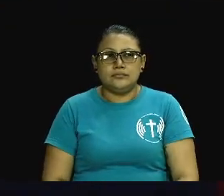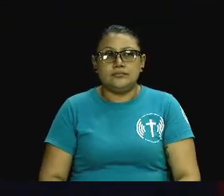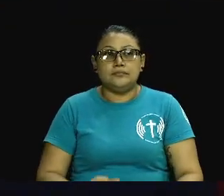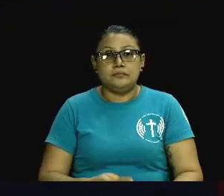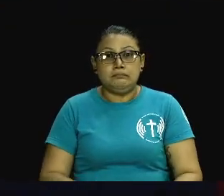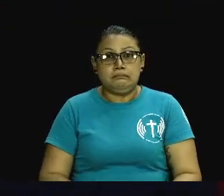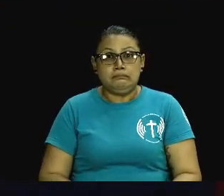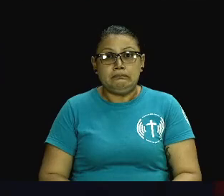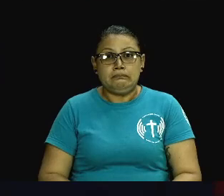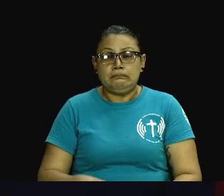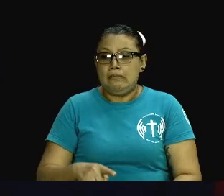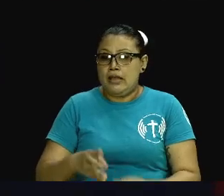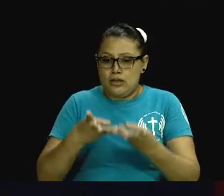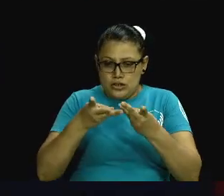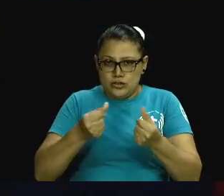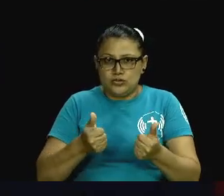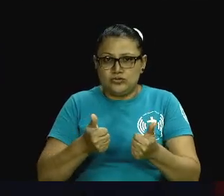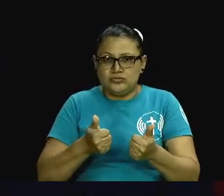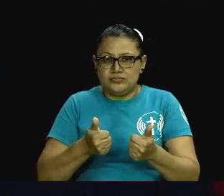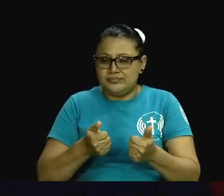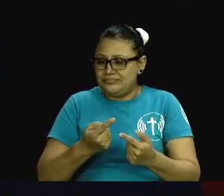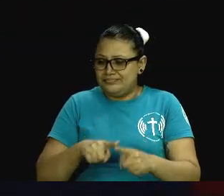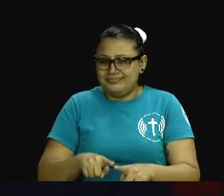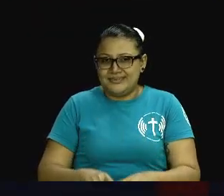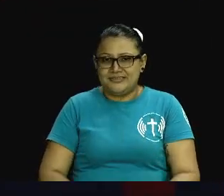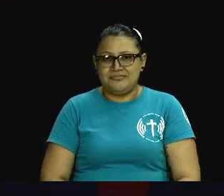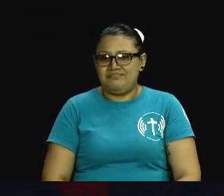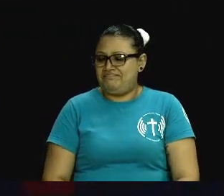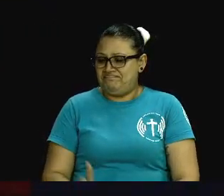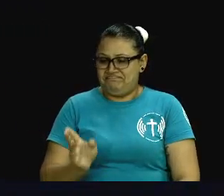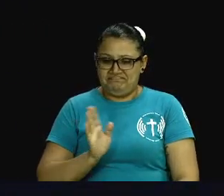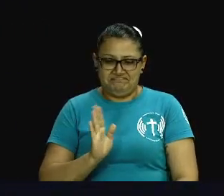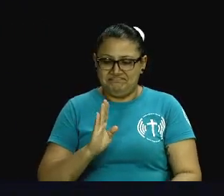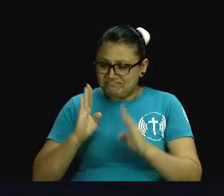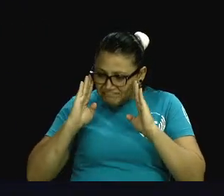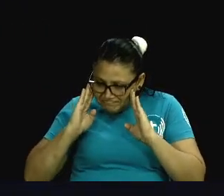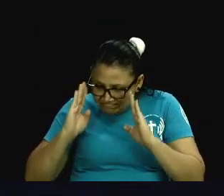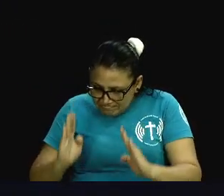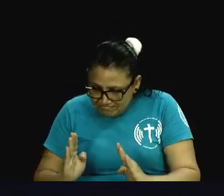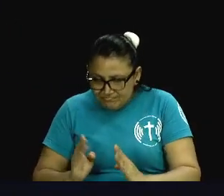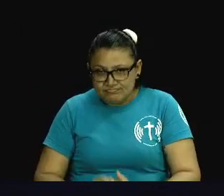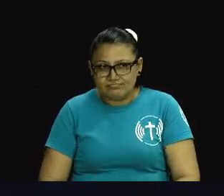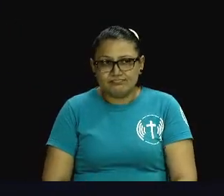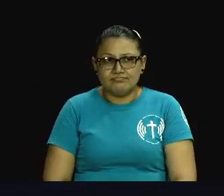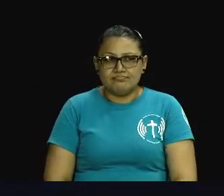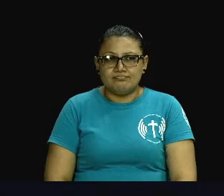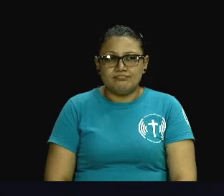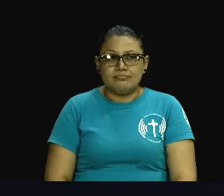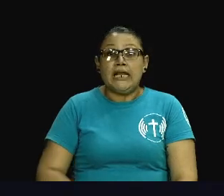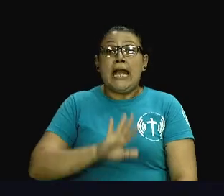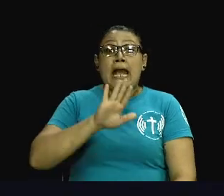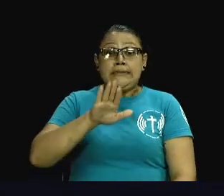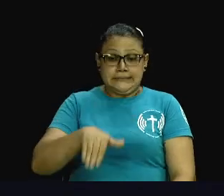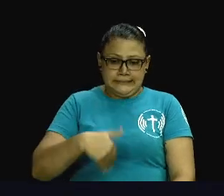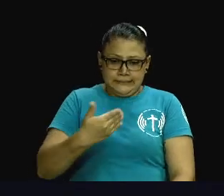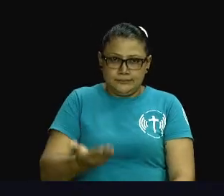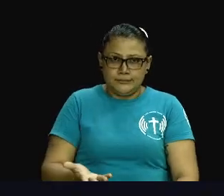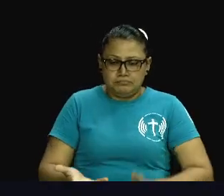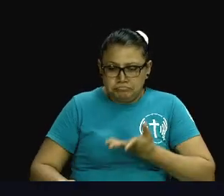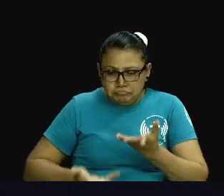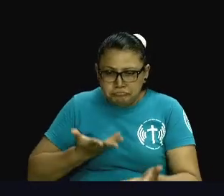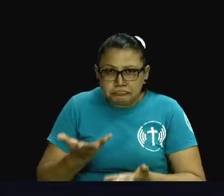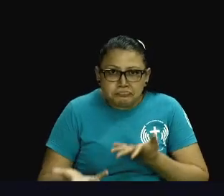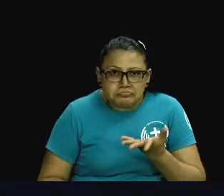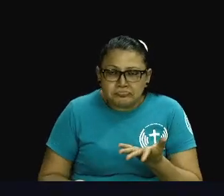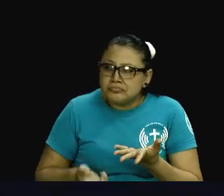tenía la solución y nadie le había prestado atención hasta que se le presenta a su ama y le dice